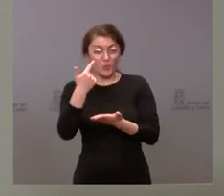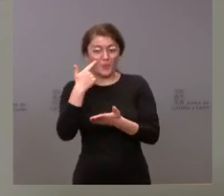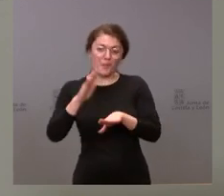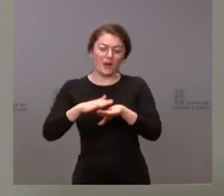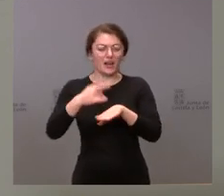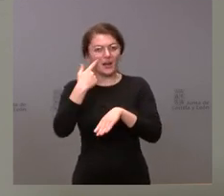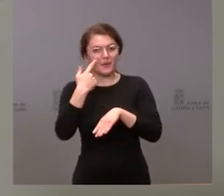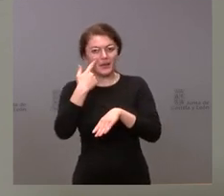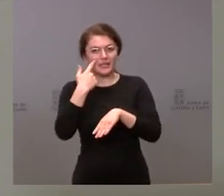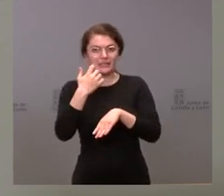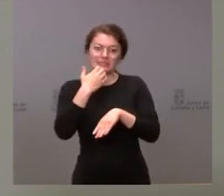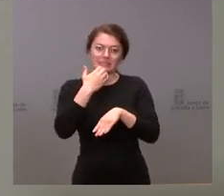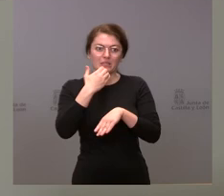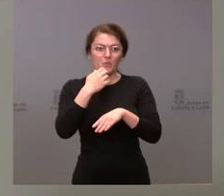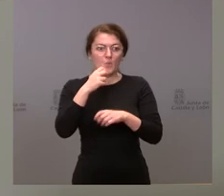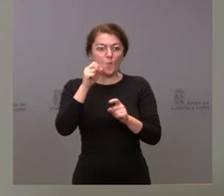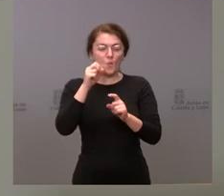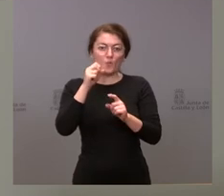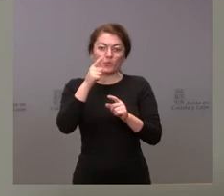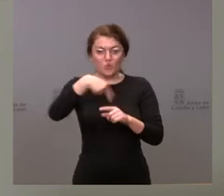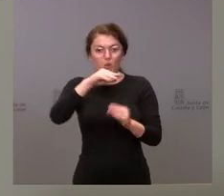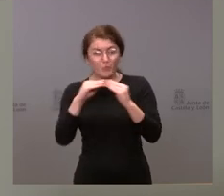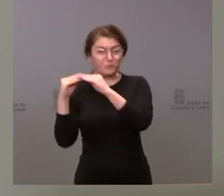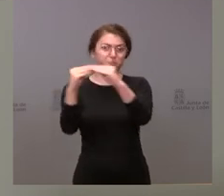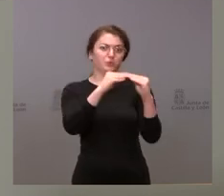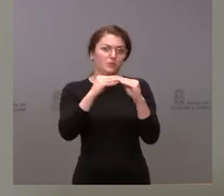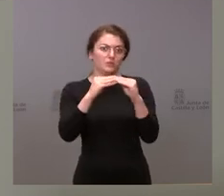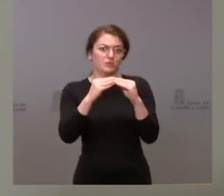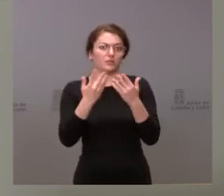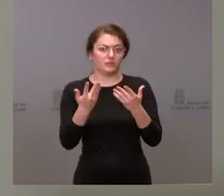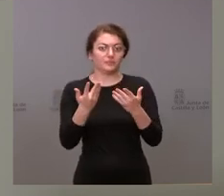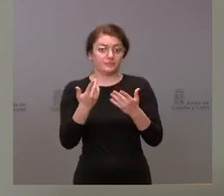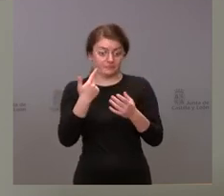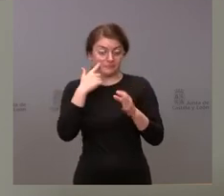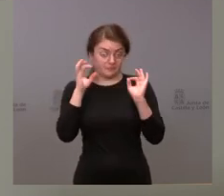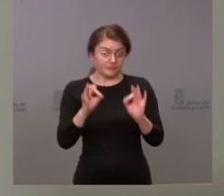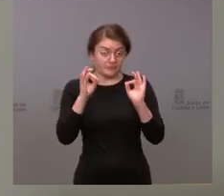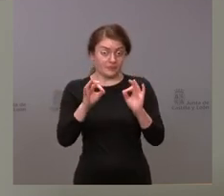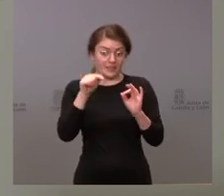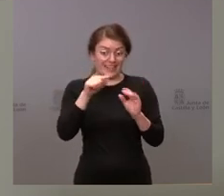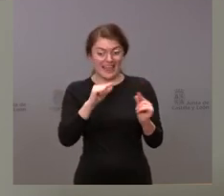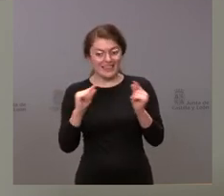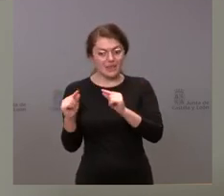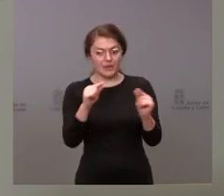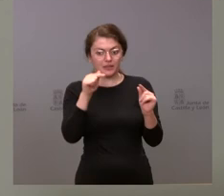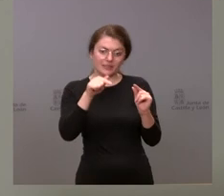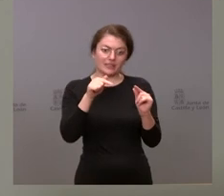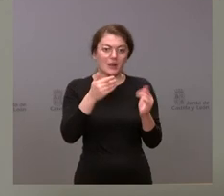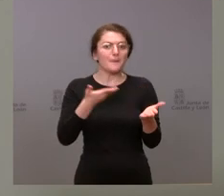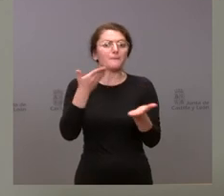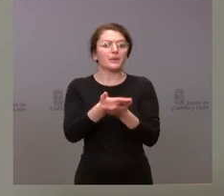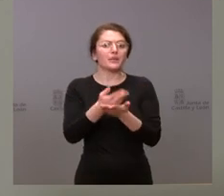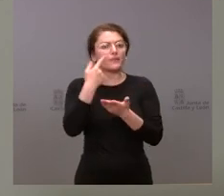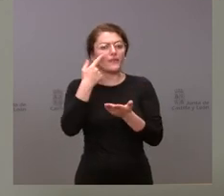una postura unánime en toda la en toda la nación y evidentemente dentro de ese debate se le ha pedido que se vuelva a valorar la situación